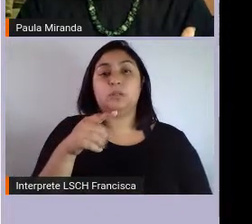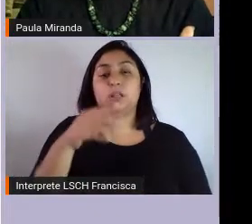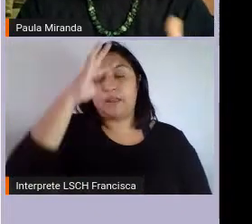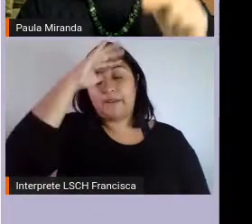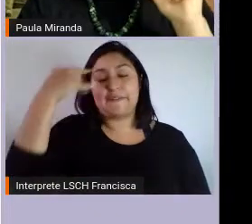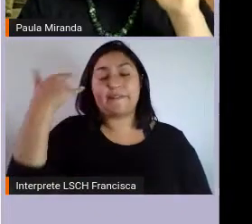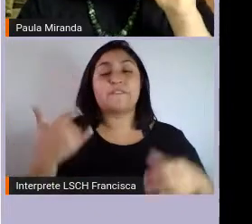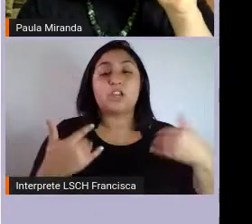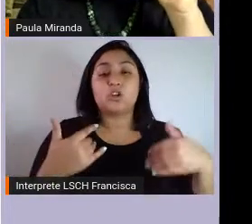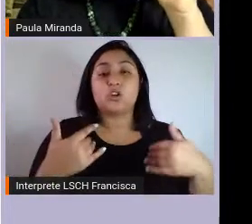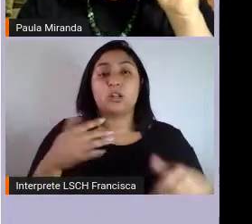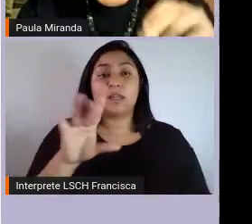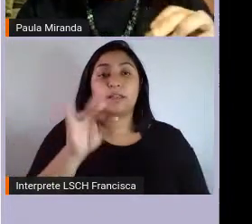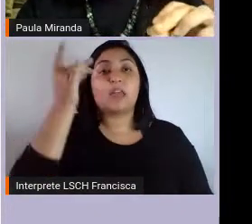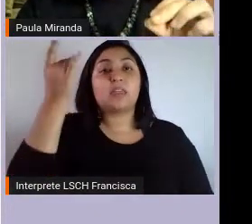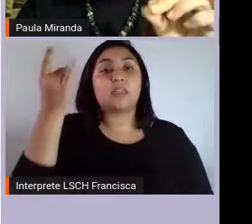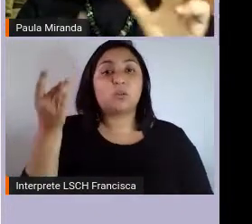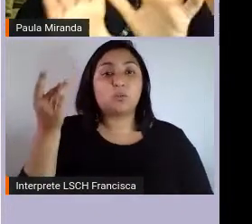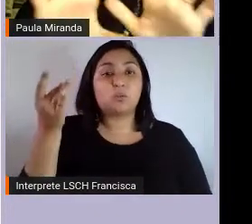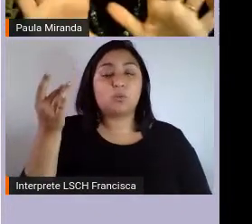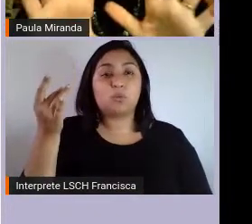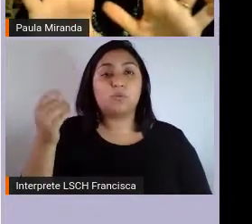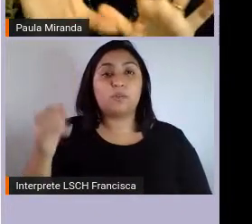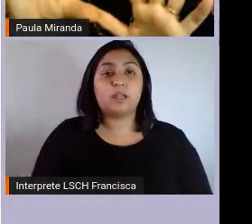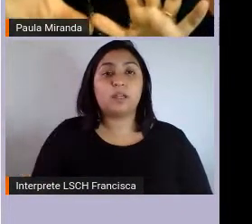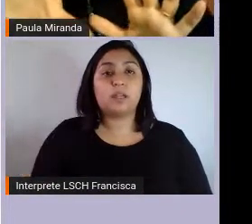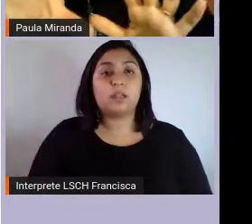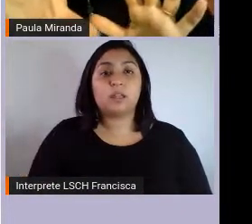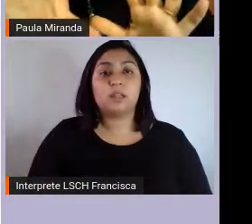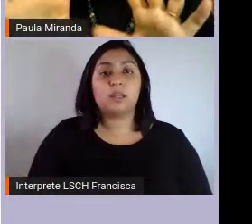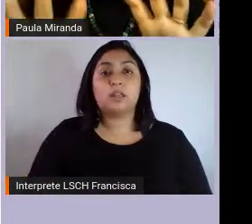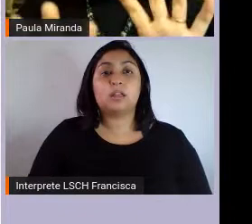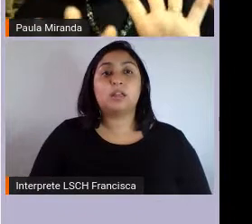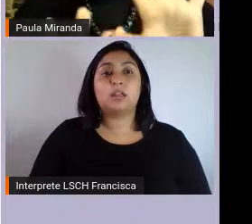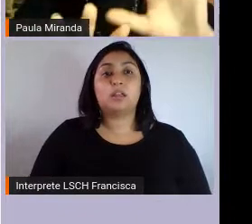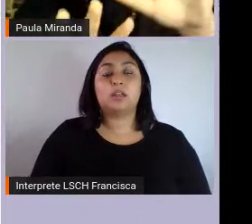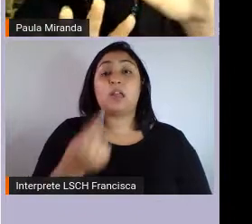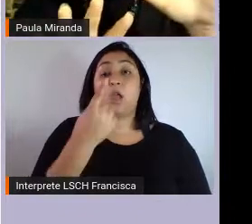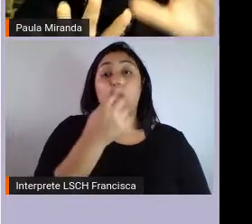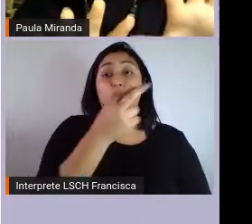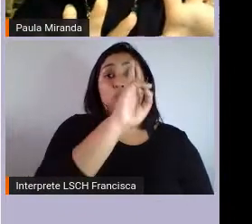que una de sus labores, tiene dos, ¿cierto? La de la creadora,